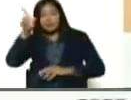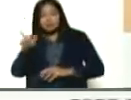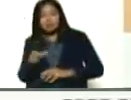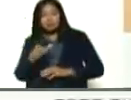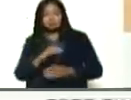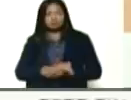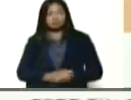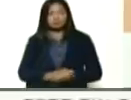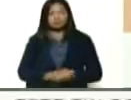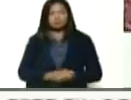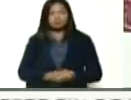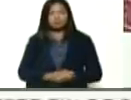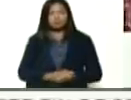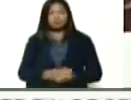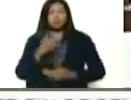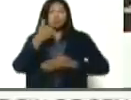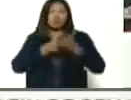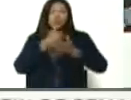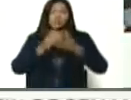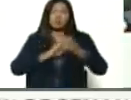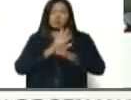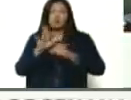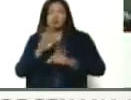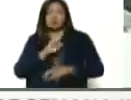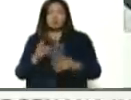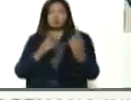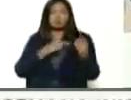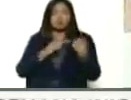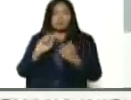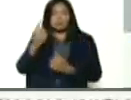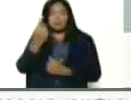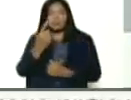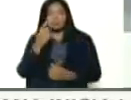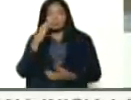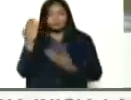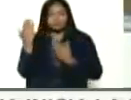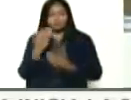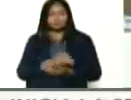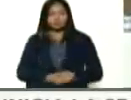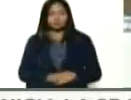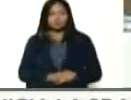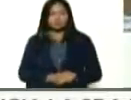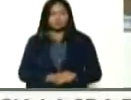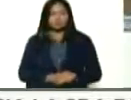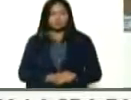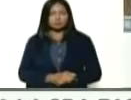en el combate contra la cob y que es nuestra tarea primordial adelante presidente